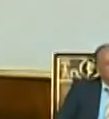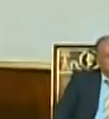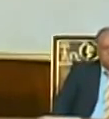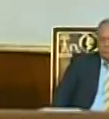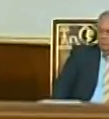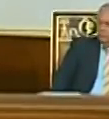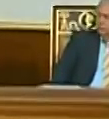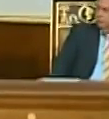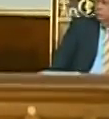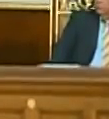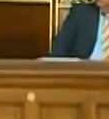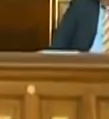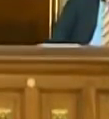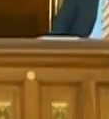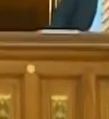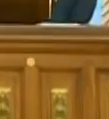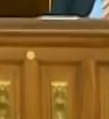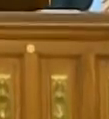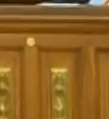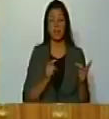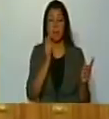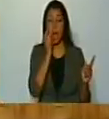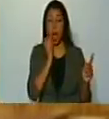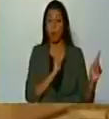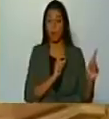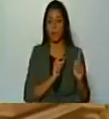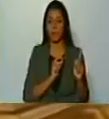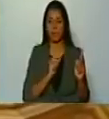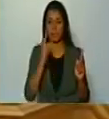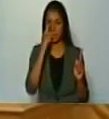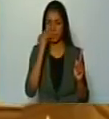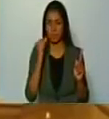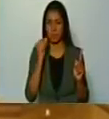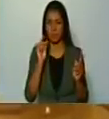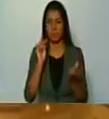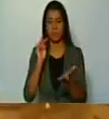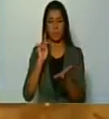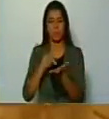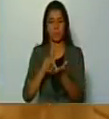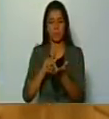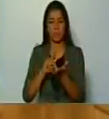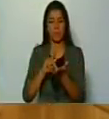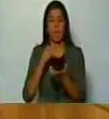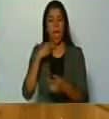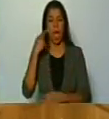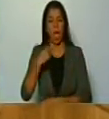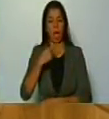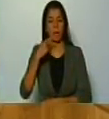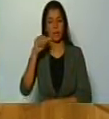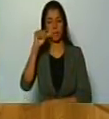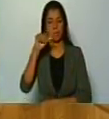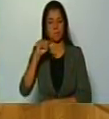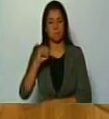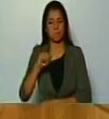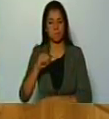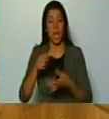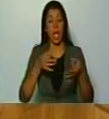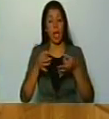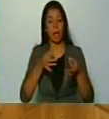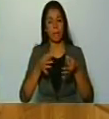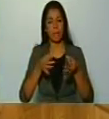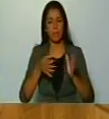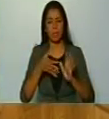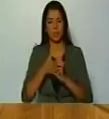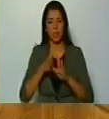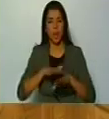Quiero invitar al doctor Tarek William Saab a la tribuna de oradores para que dé explicación de